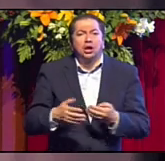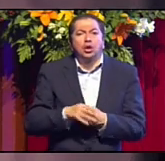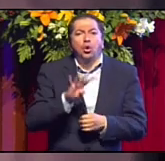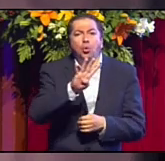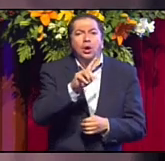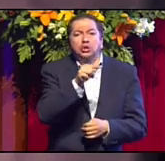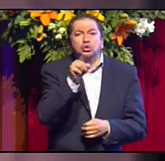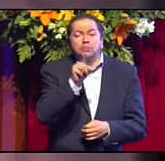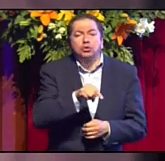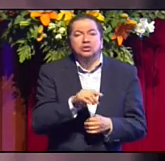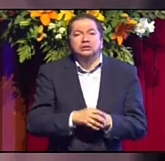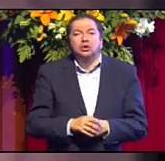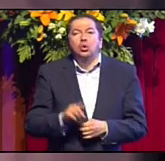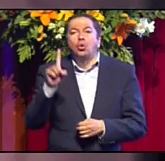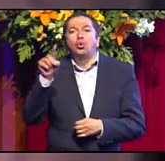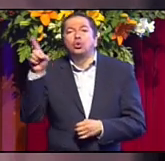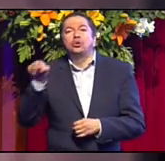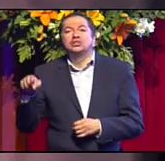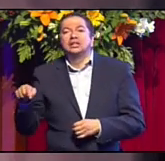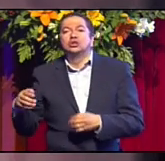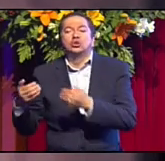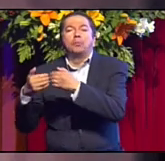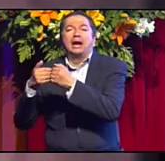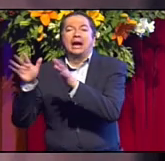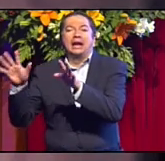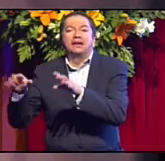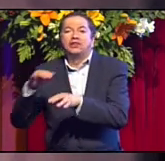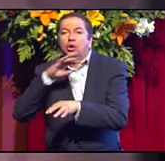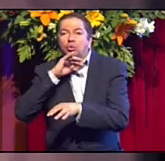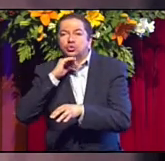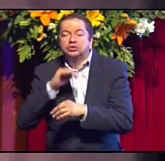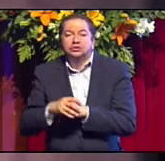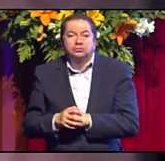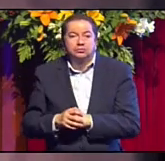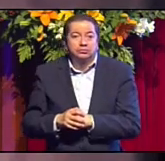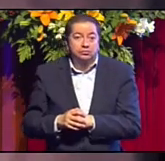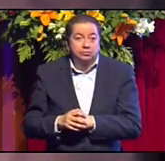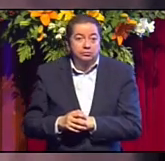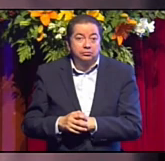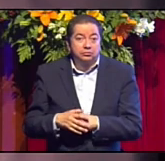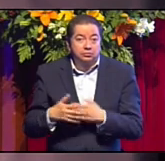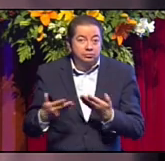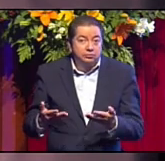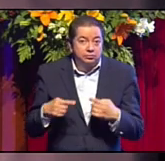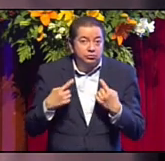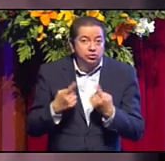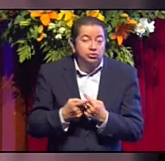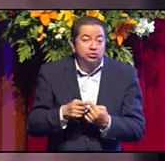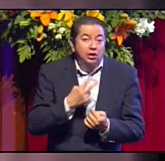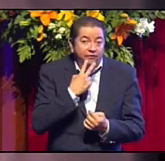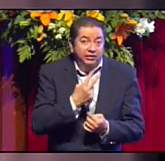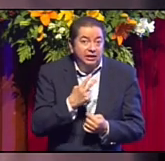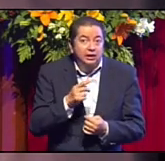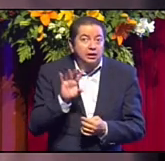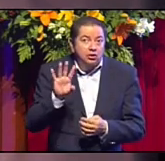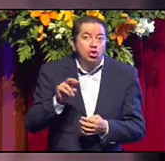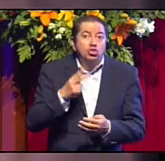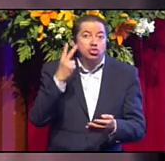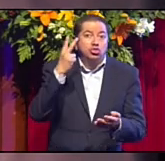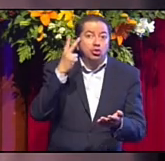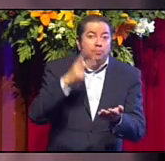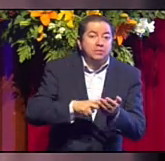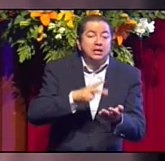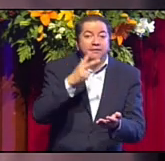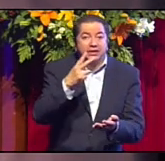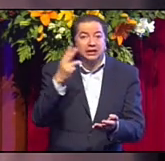queda para libre disposición el 1%. Y donde la vida puede ser peor, ya nos anticiparon que para el año 2023 la